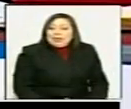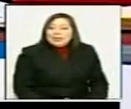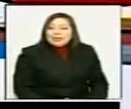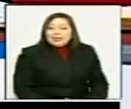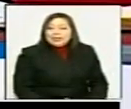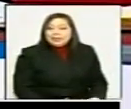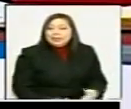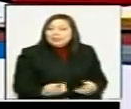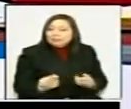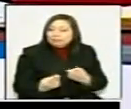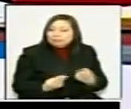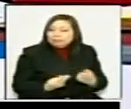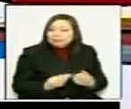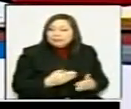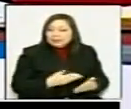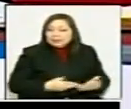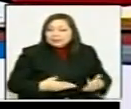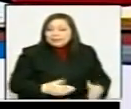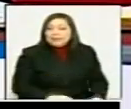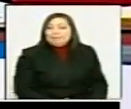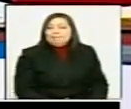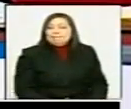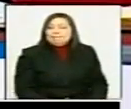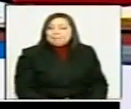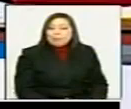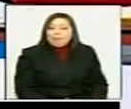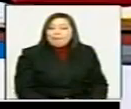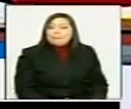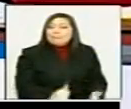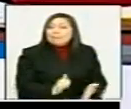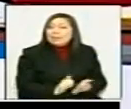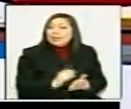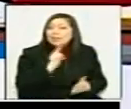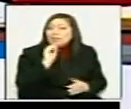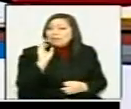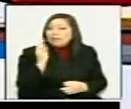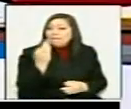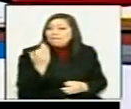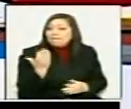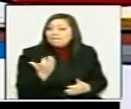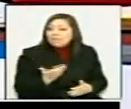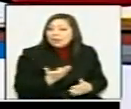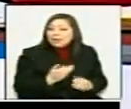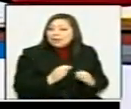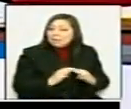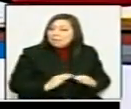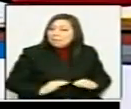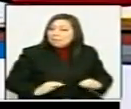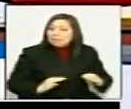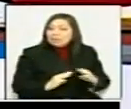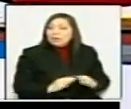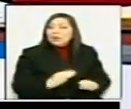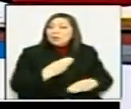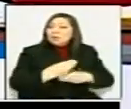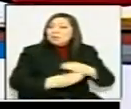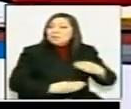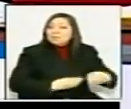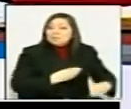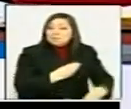el foro de regiones amazónicas, que es un foro que se hace en el marco mundial